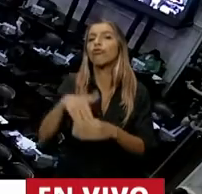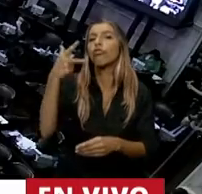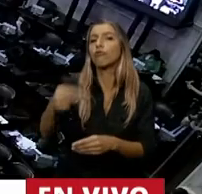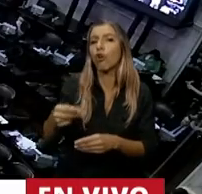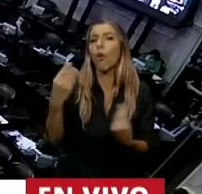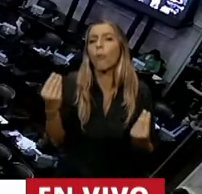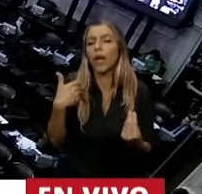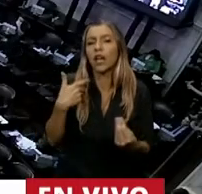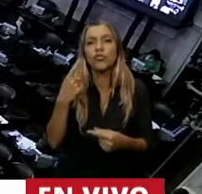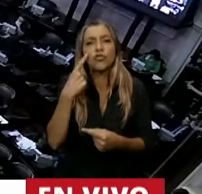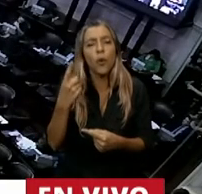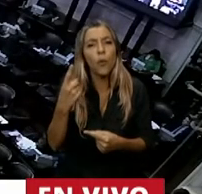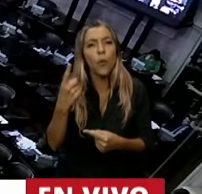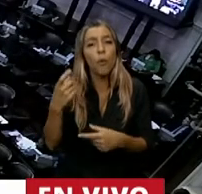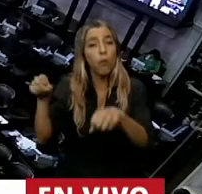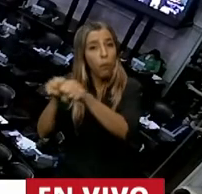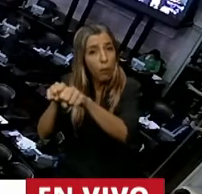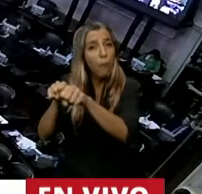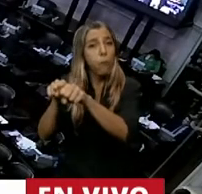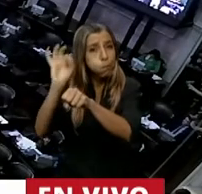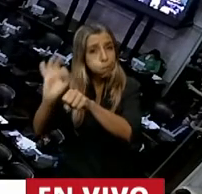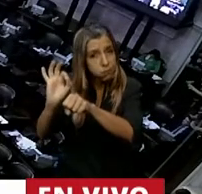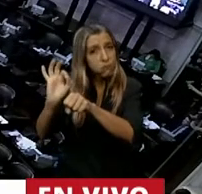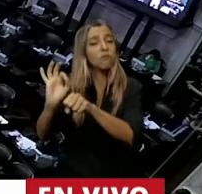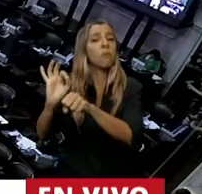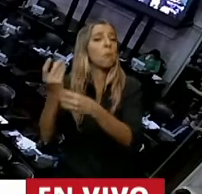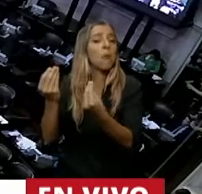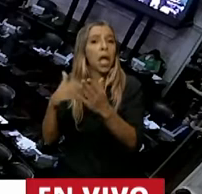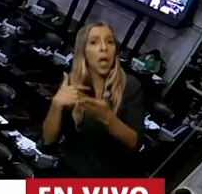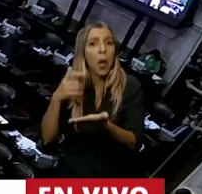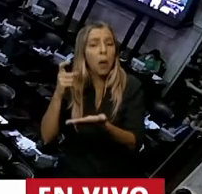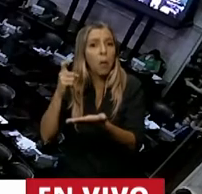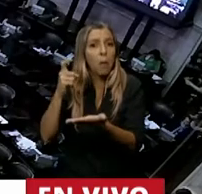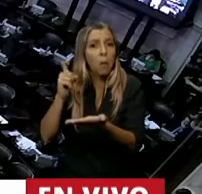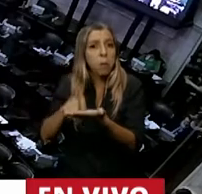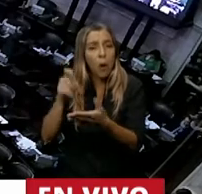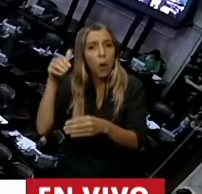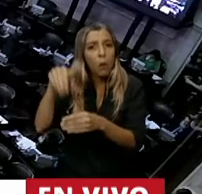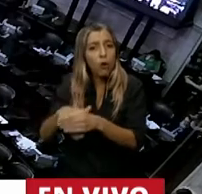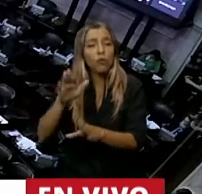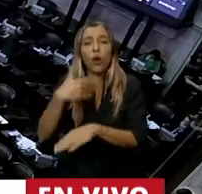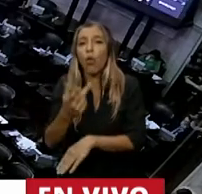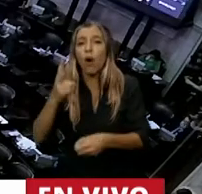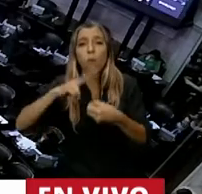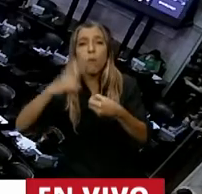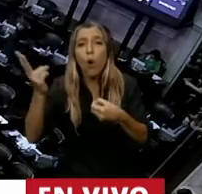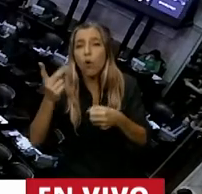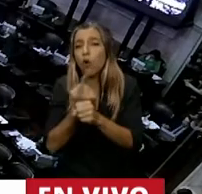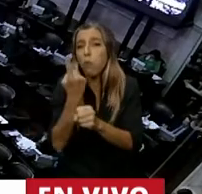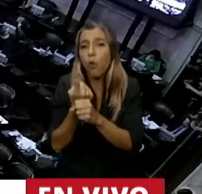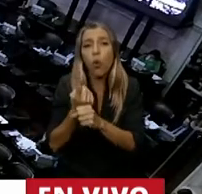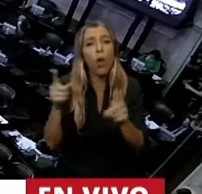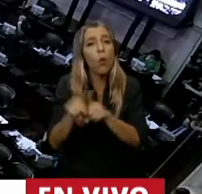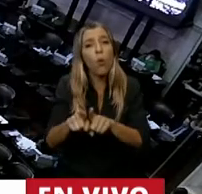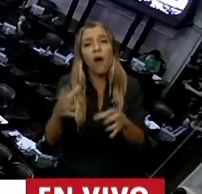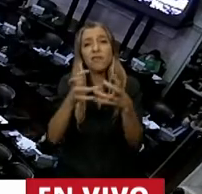pero voté por BPN. Me aceptó el voto, pero a su vez no me podía desmutear, cosa que yo ya manifesté en la